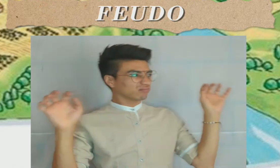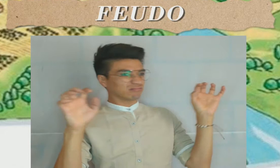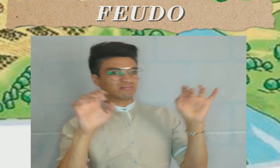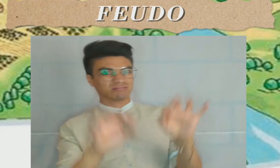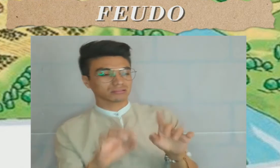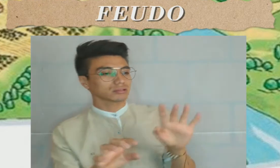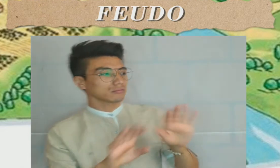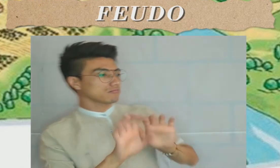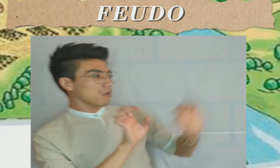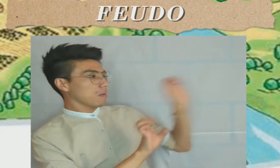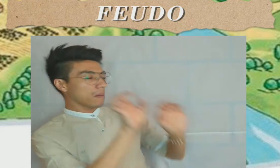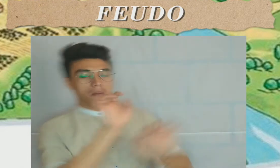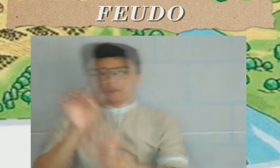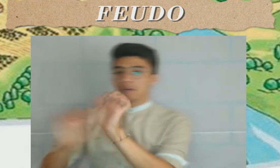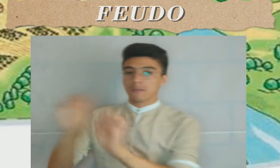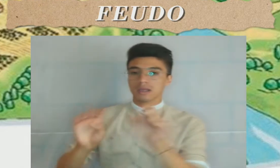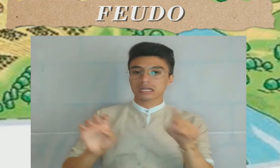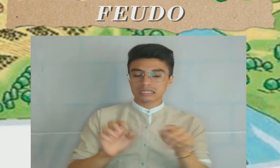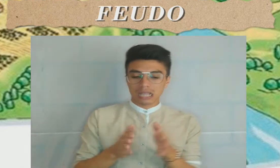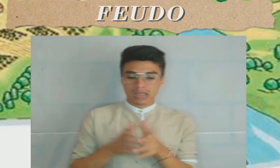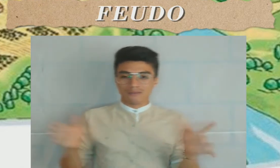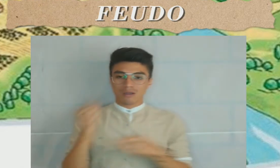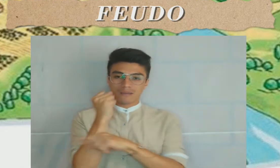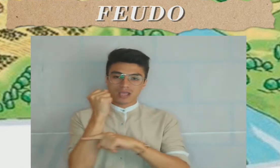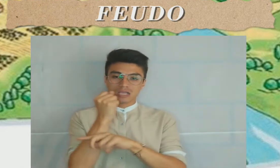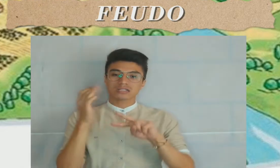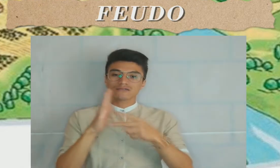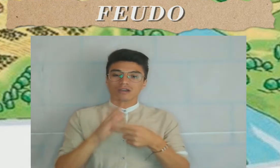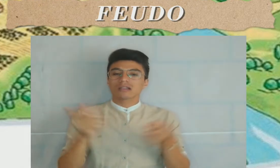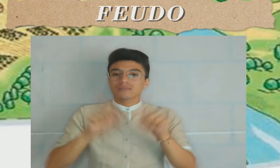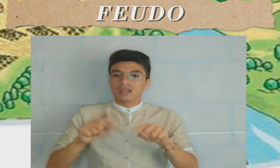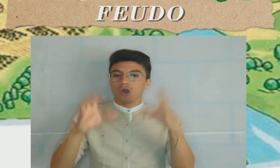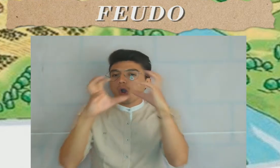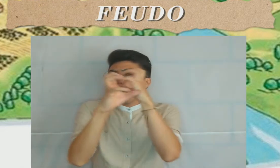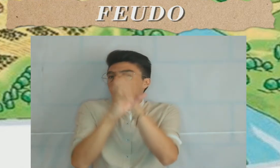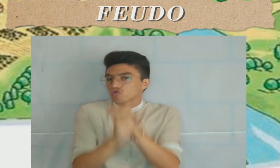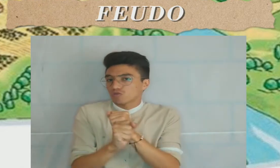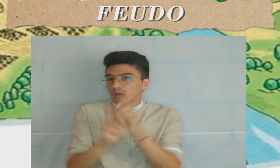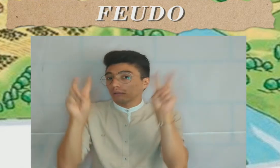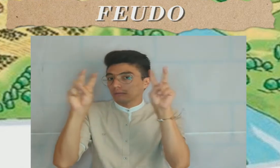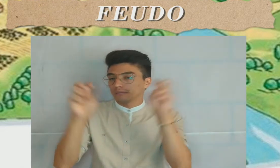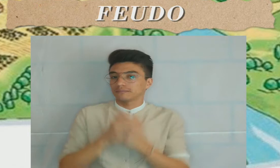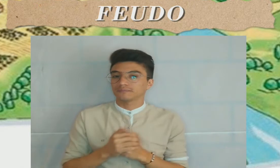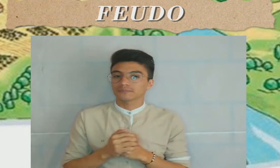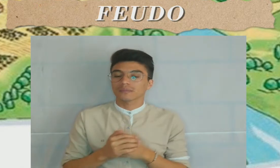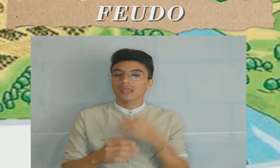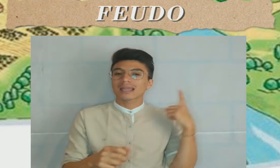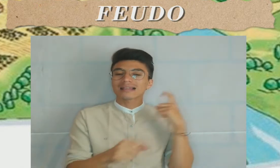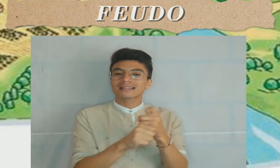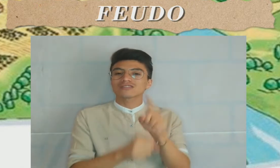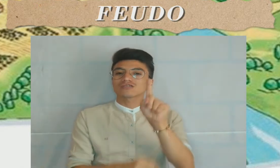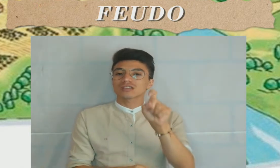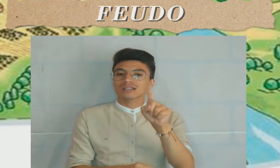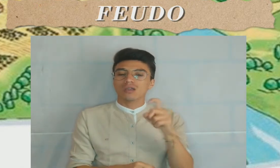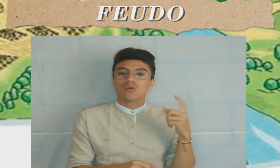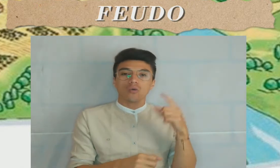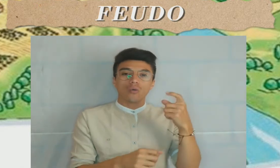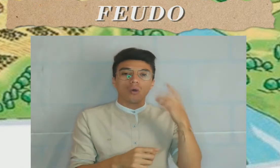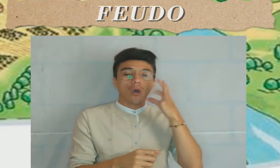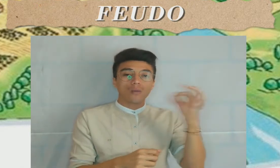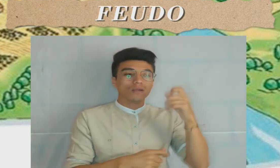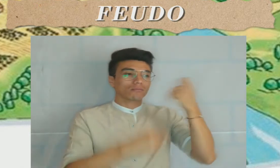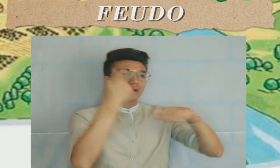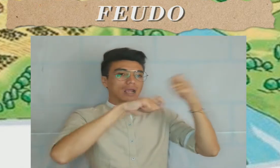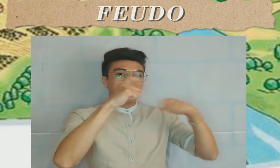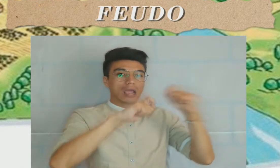un peligros que acechaban en esta época oscura. En el siglo VII, un mercader árabe fue visitado por el arcángel